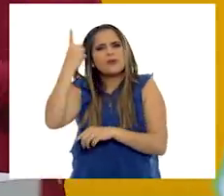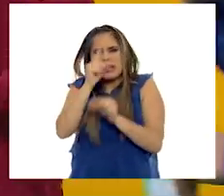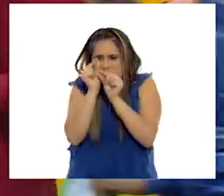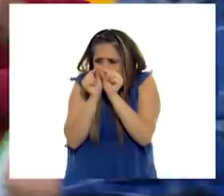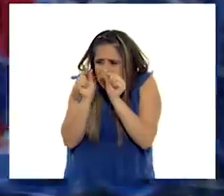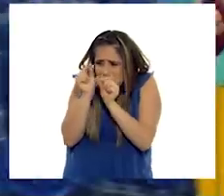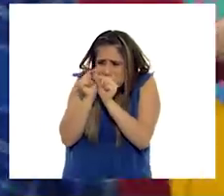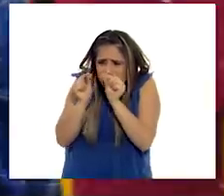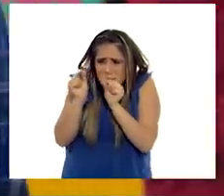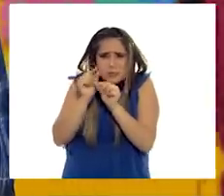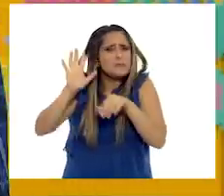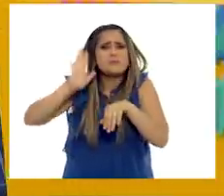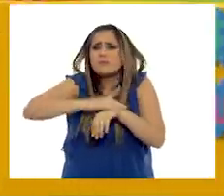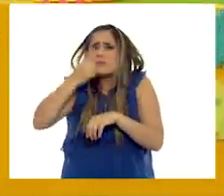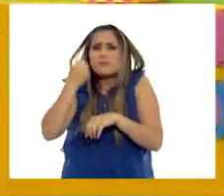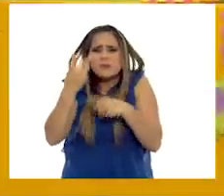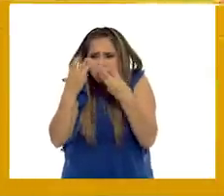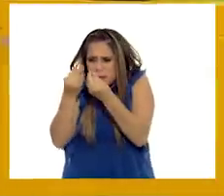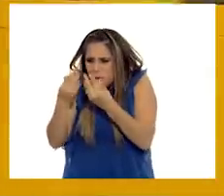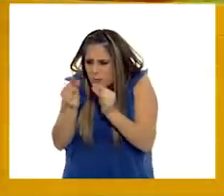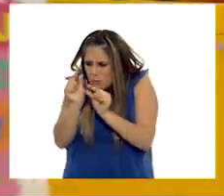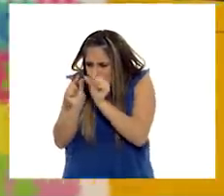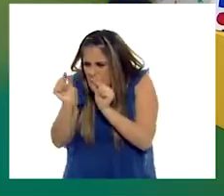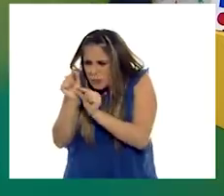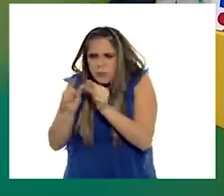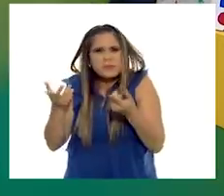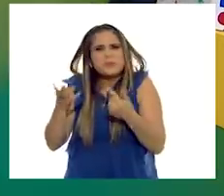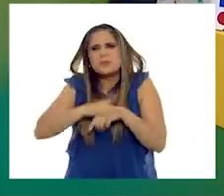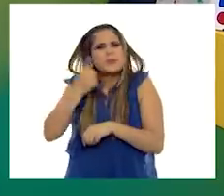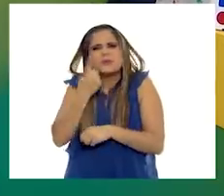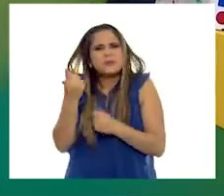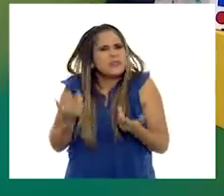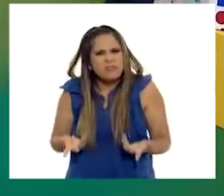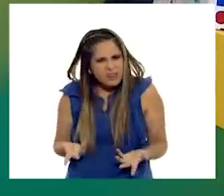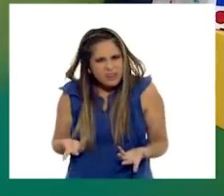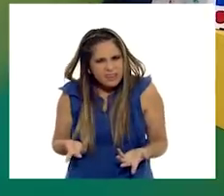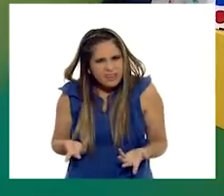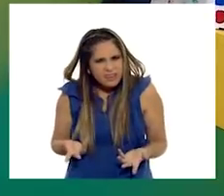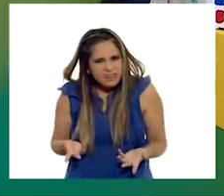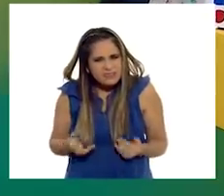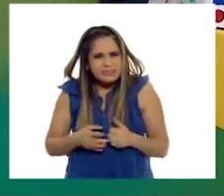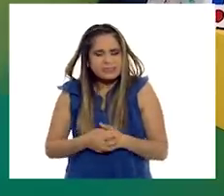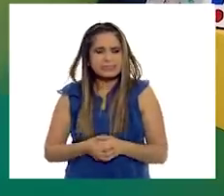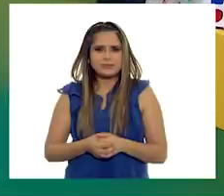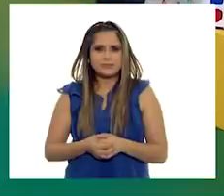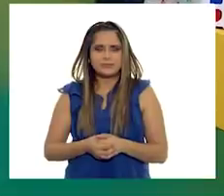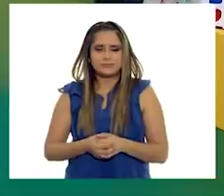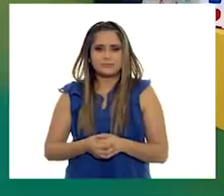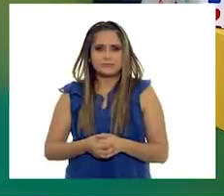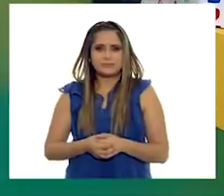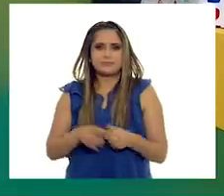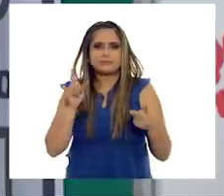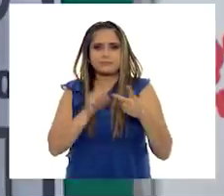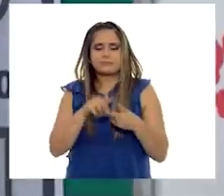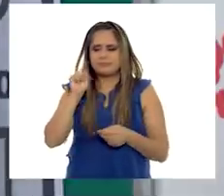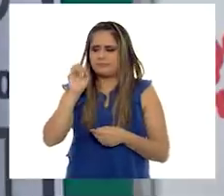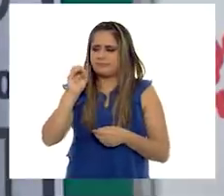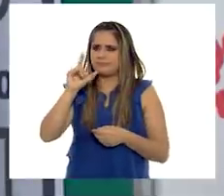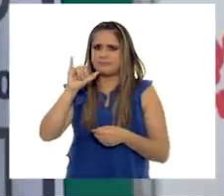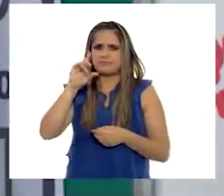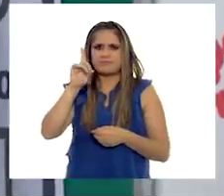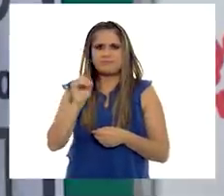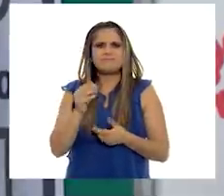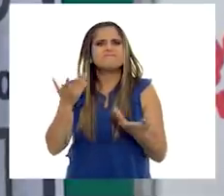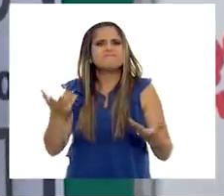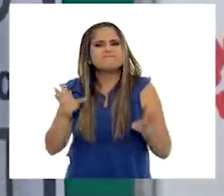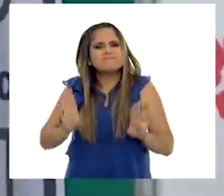que estuvieran las partículas tan juntas, ¿qué característica le daba a los sólidos?